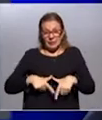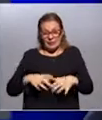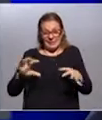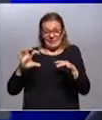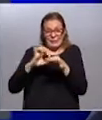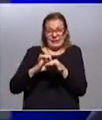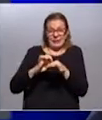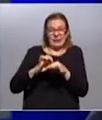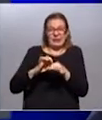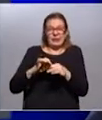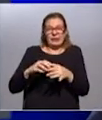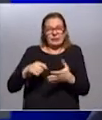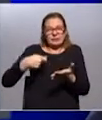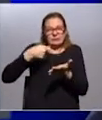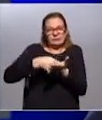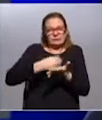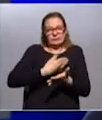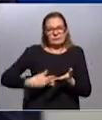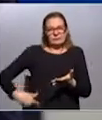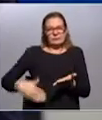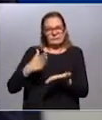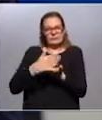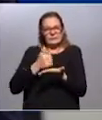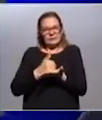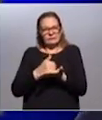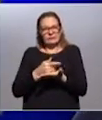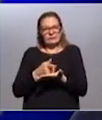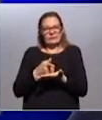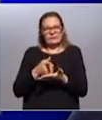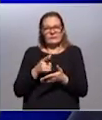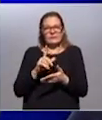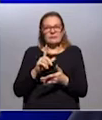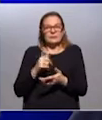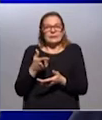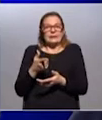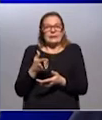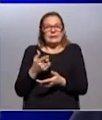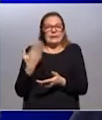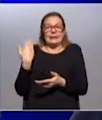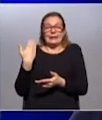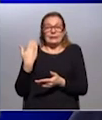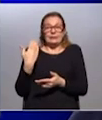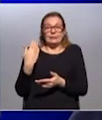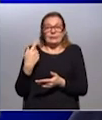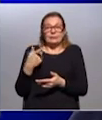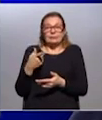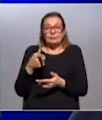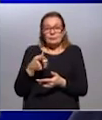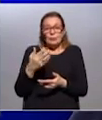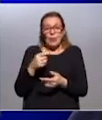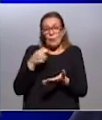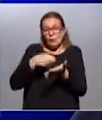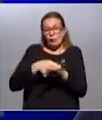dependen de una asignación de los gobiernos departamentales que si no obtuvieron pues esto como como